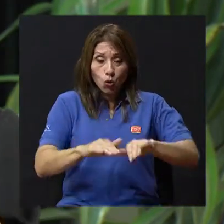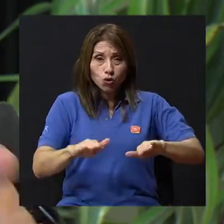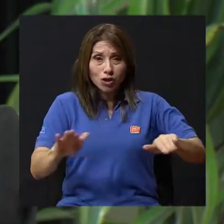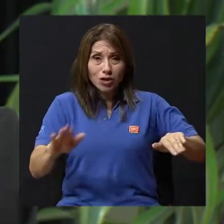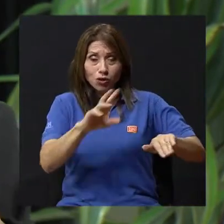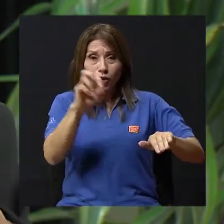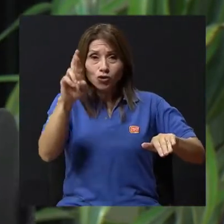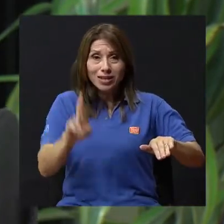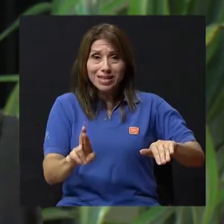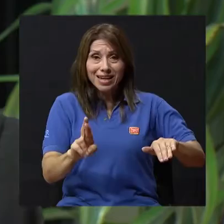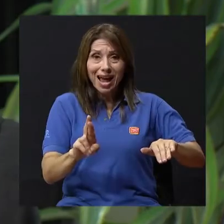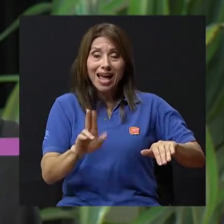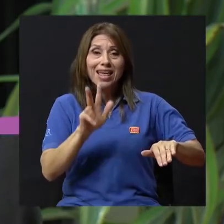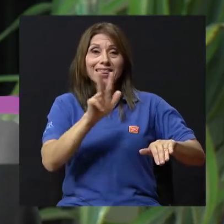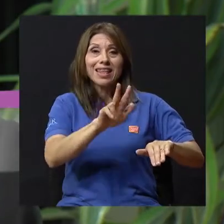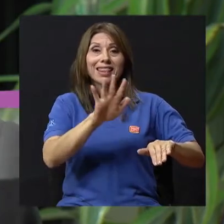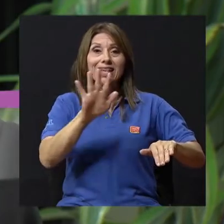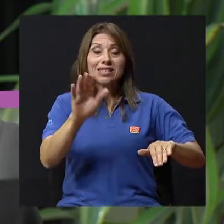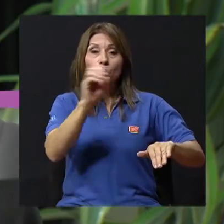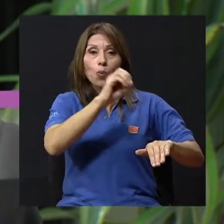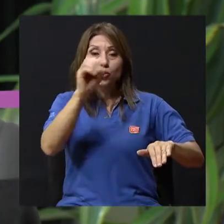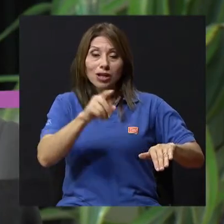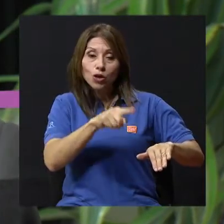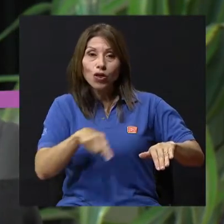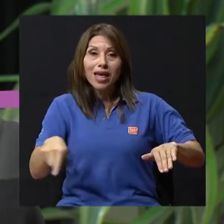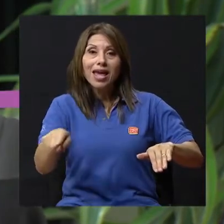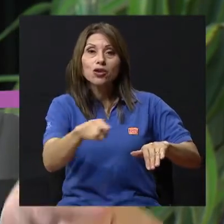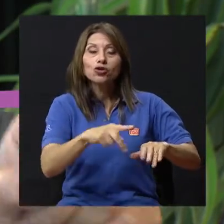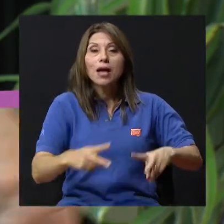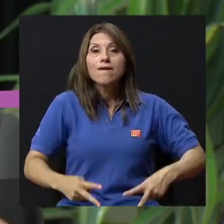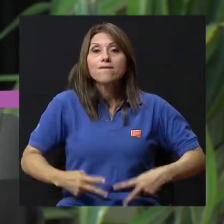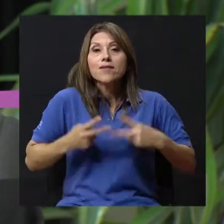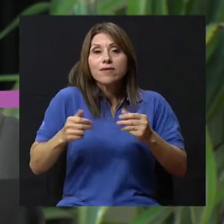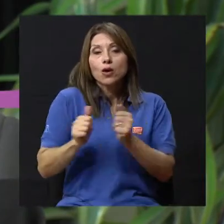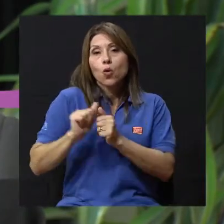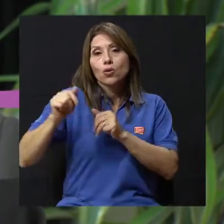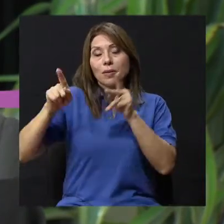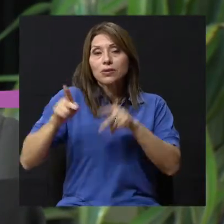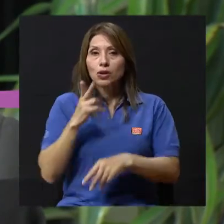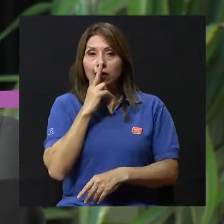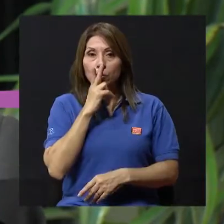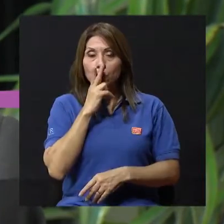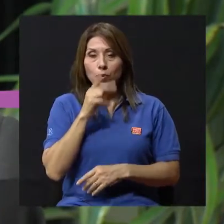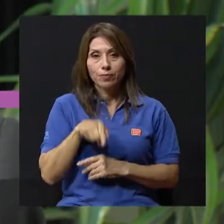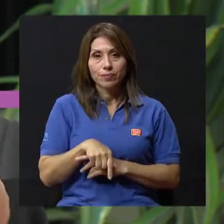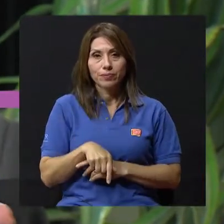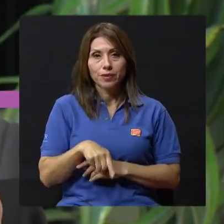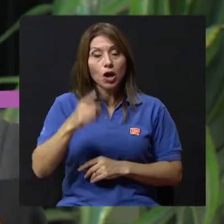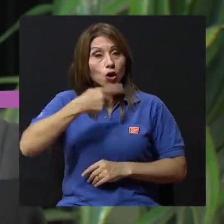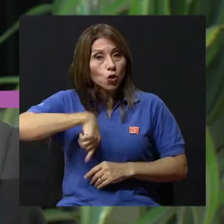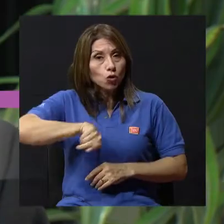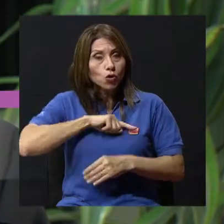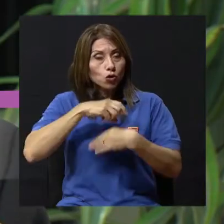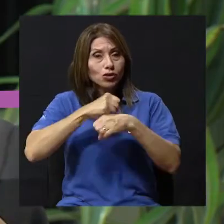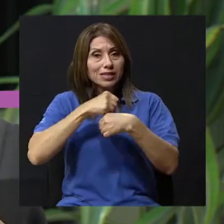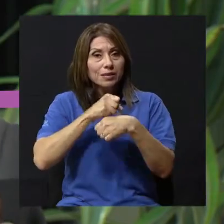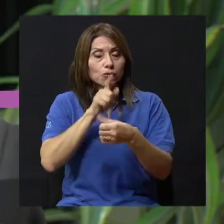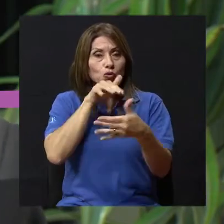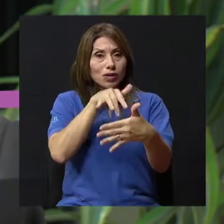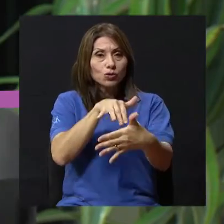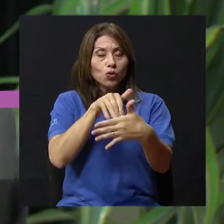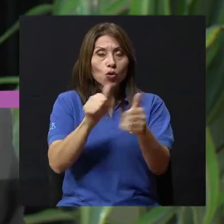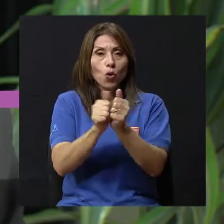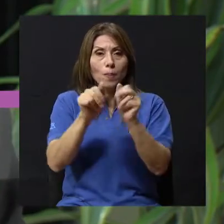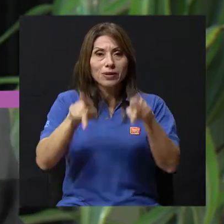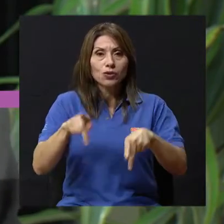país convivían con algún fumador en la casa. Nosotros hicimos un estudio en adultos